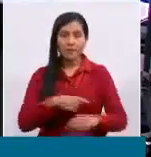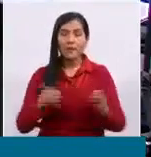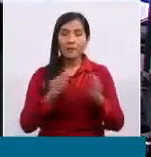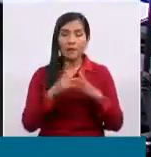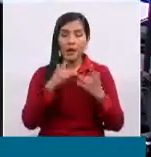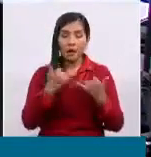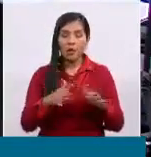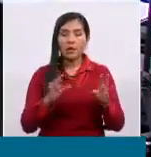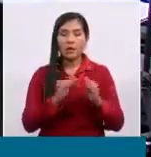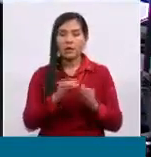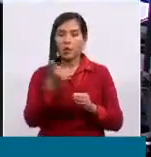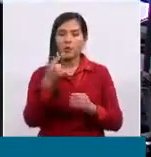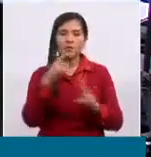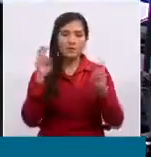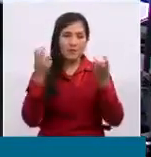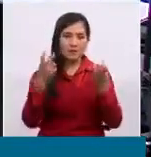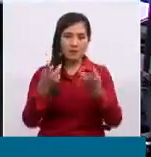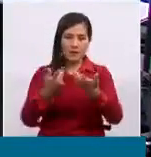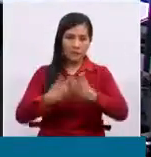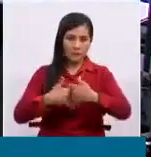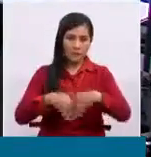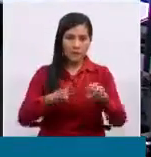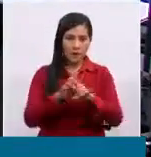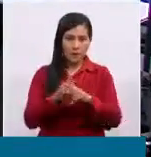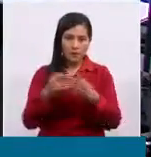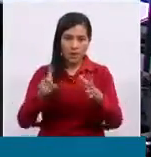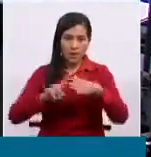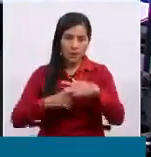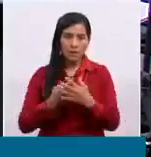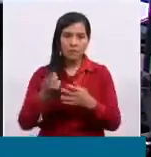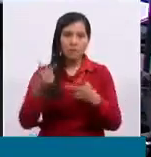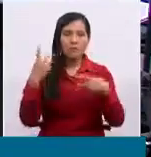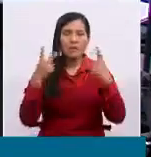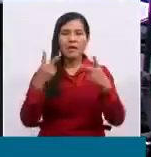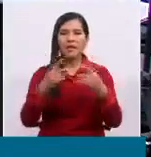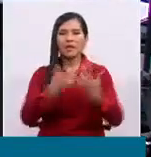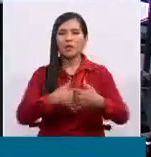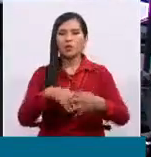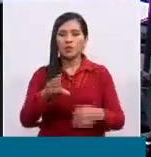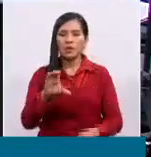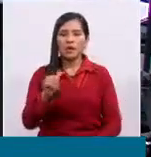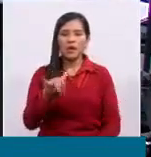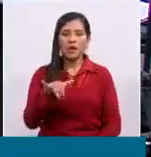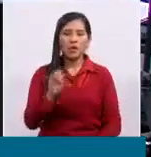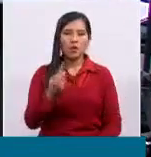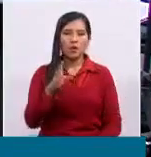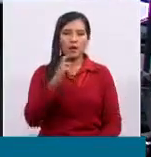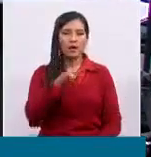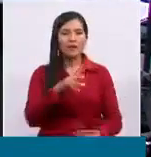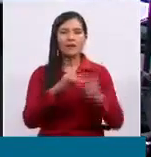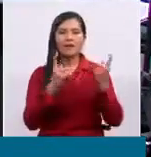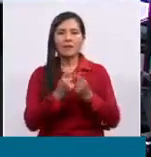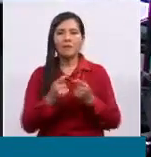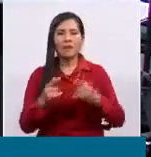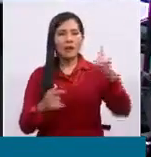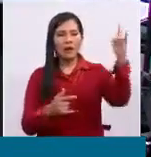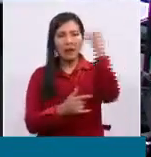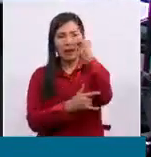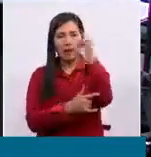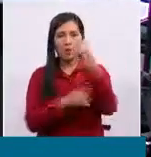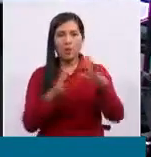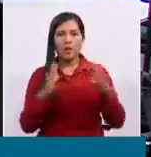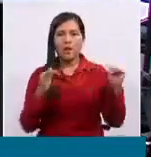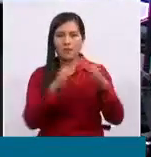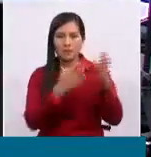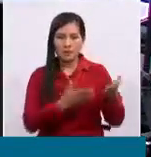Actualmente igual ya se encuentra en operación una planta que tenemos en el Parque Industrial de Cayutaca, en el departamento de La Paz, en el Alto,